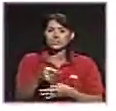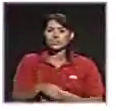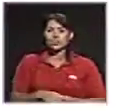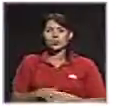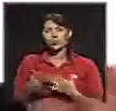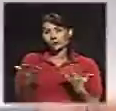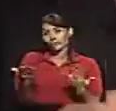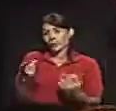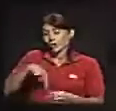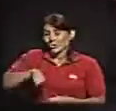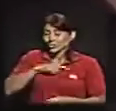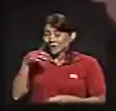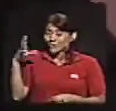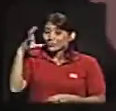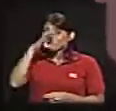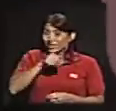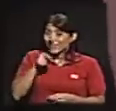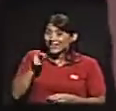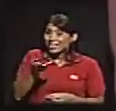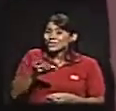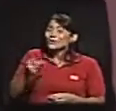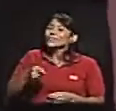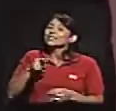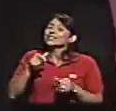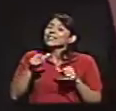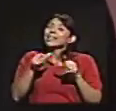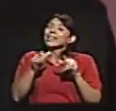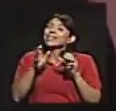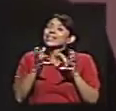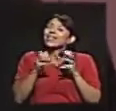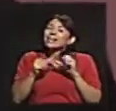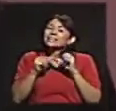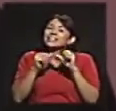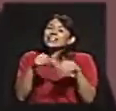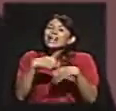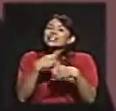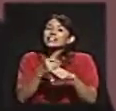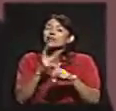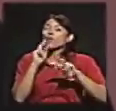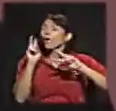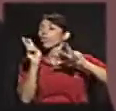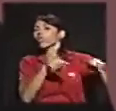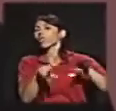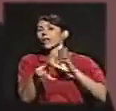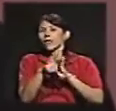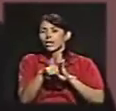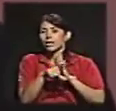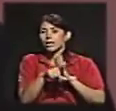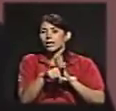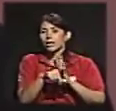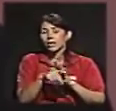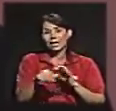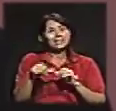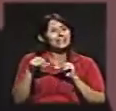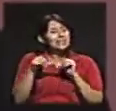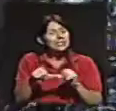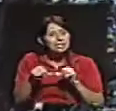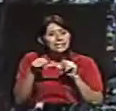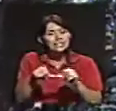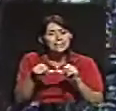que efectivamente las cosas se quieren seguir haciendo al margen de la legalidad. Siguen resistiéndose como han hecho por 20